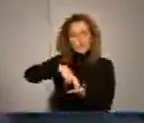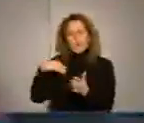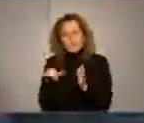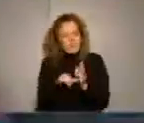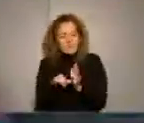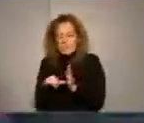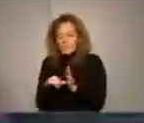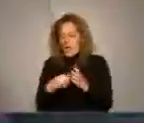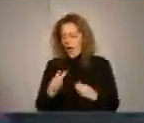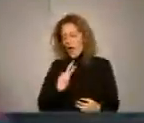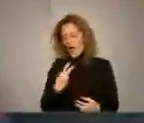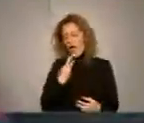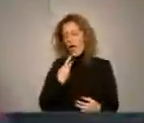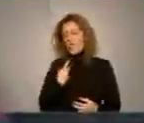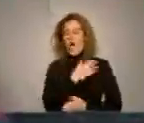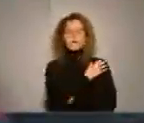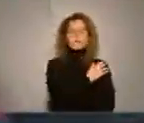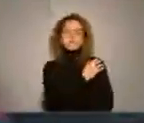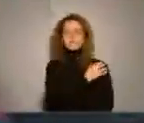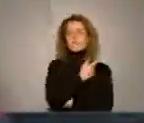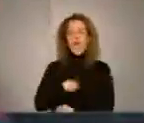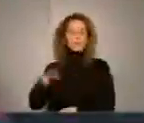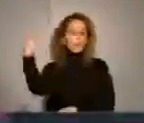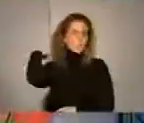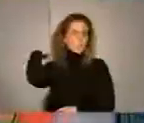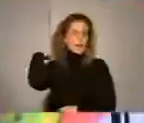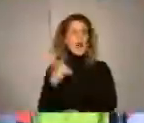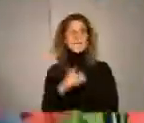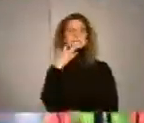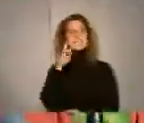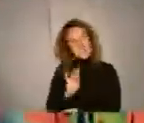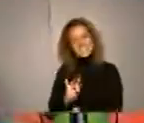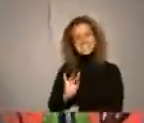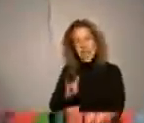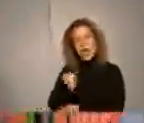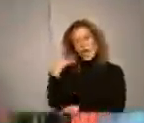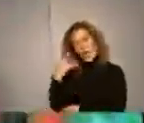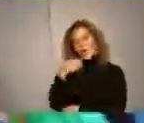cerca, poder abrazarte y tocar tu peta y pasarte el...